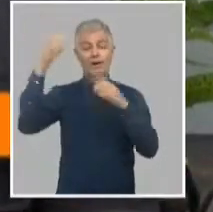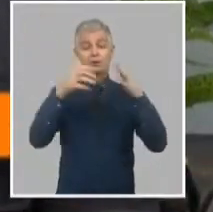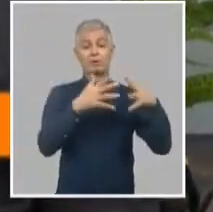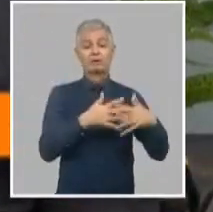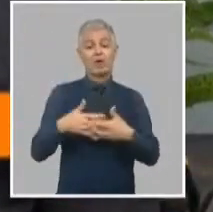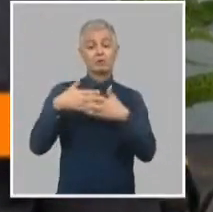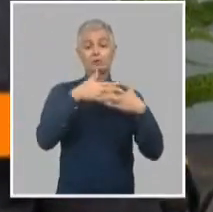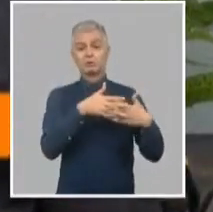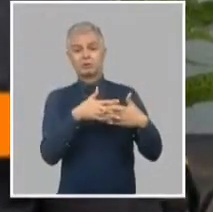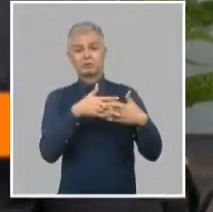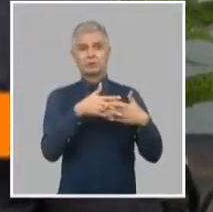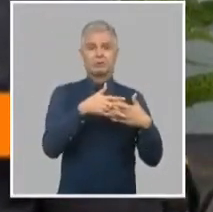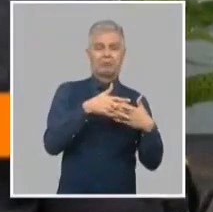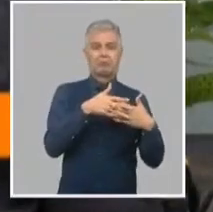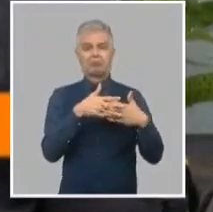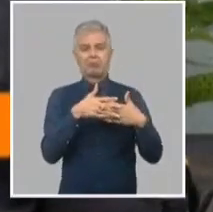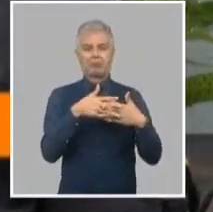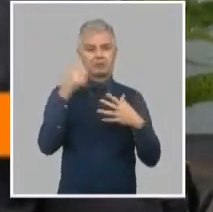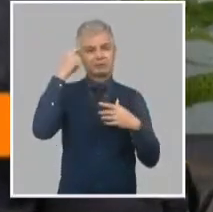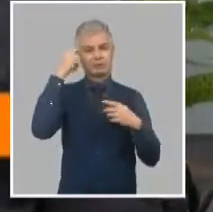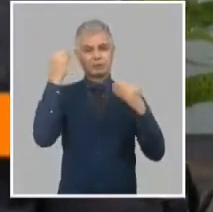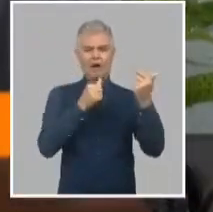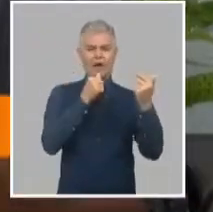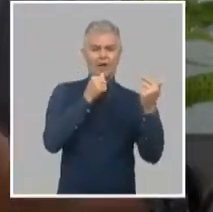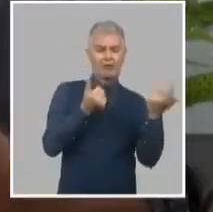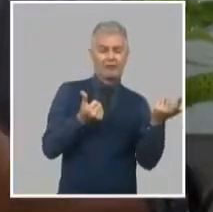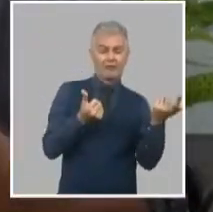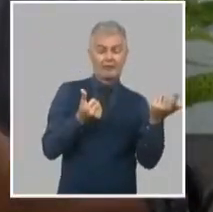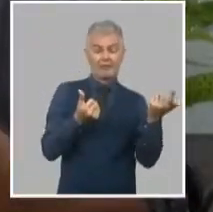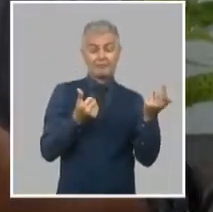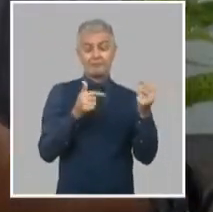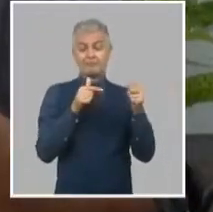norteamericano. Y hay algo todavía más